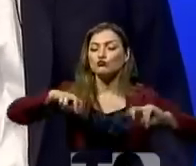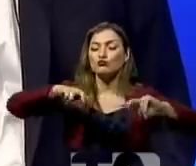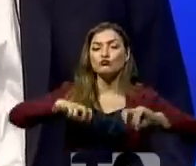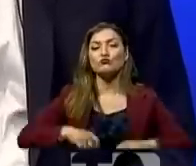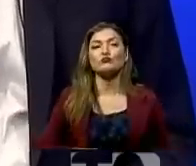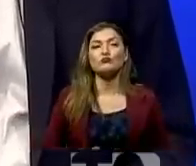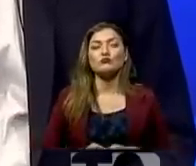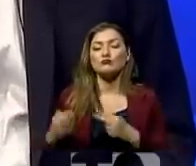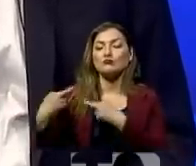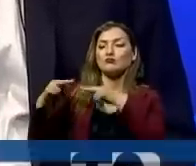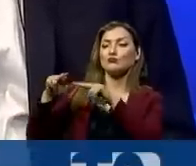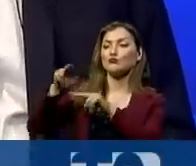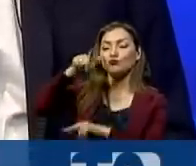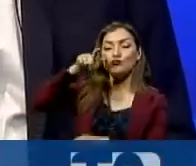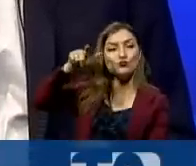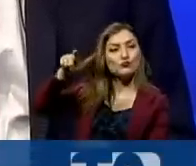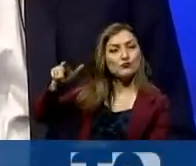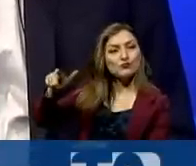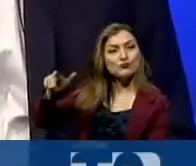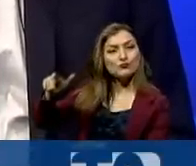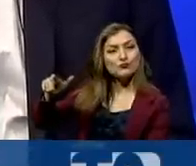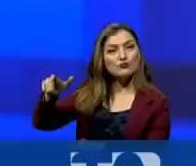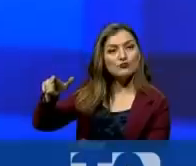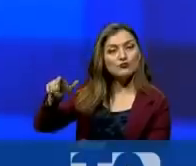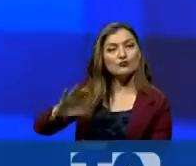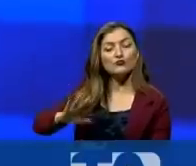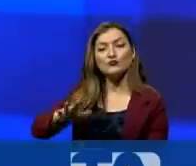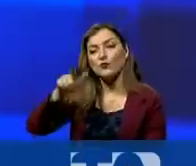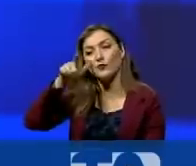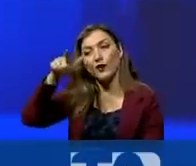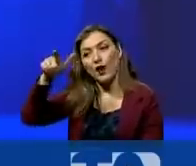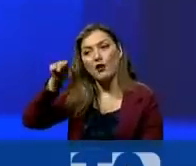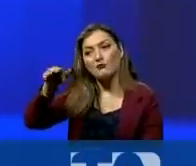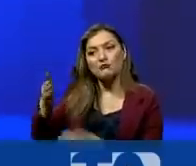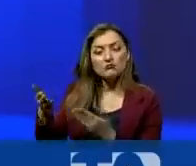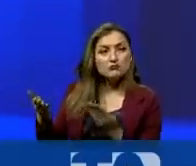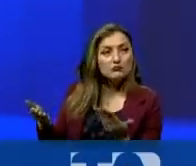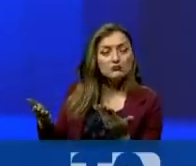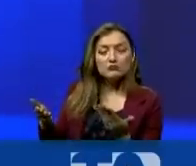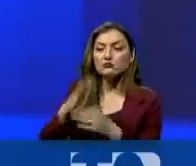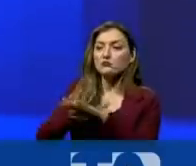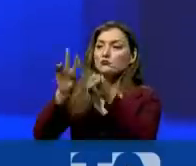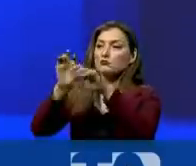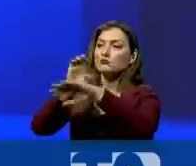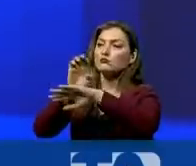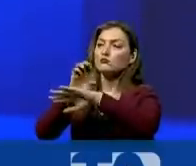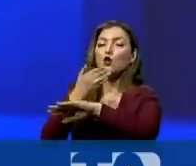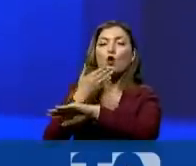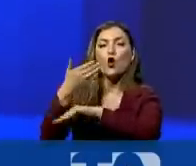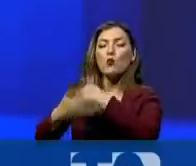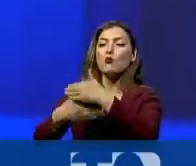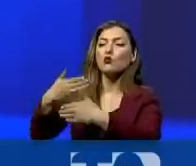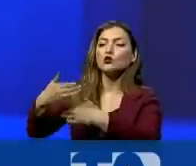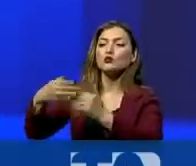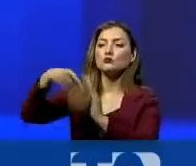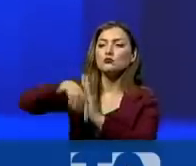bueno eso está en manos de la fiscalía lee sería bueno que la señora fiscal nacional aumente a los ecuatorianos cómo van